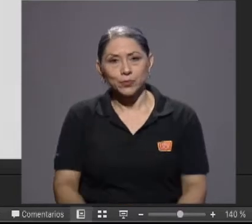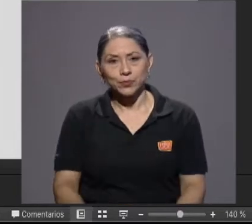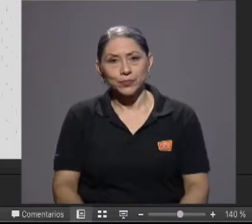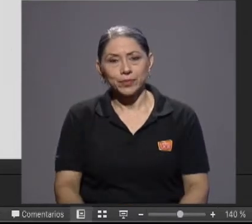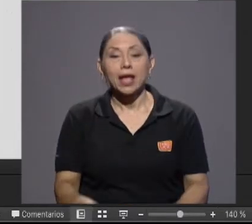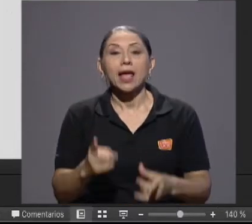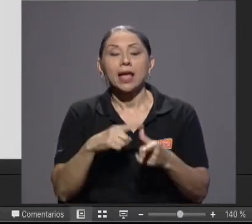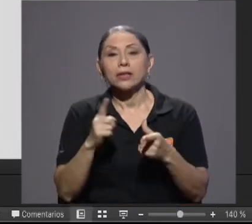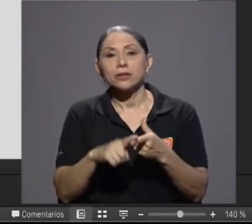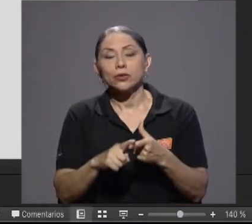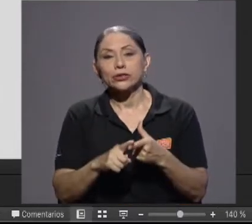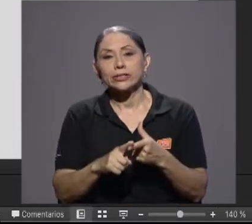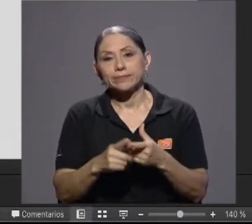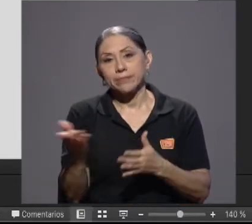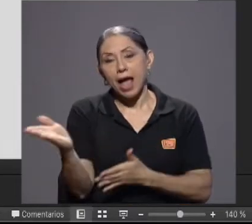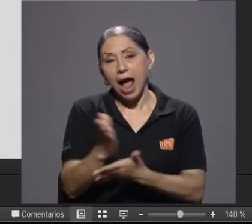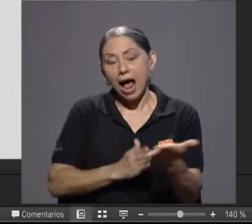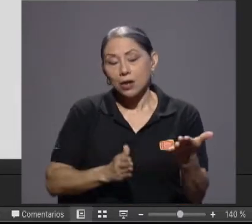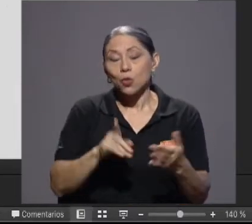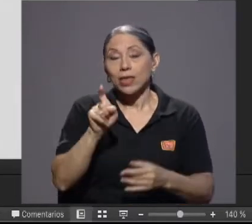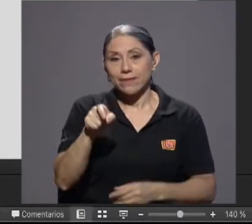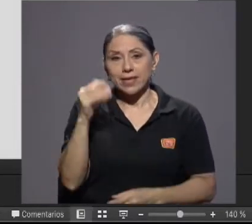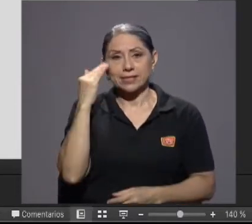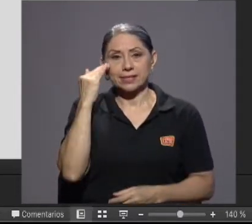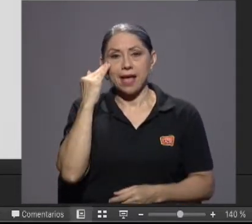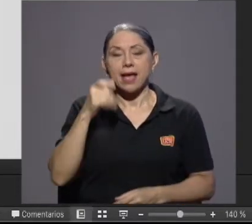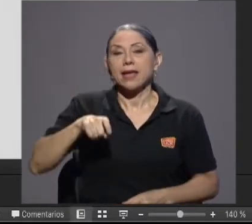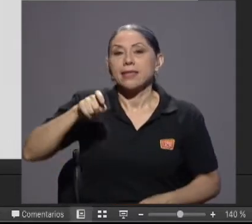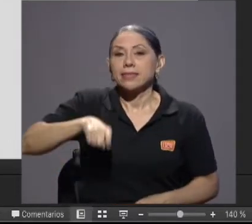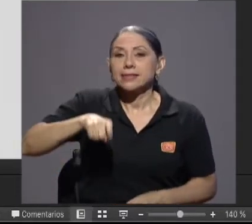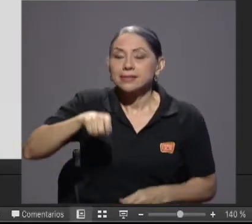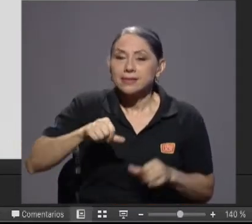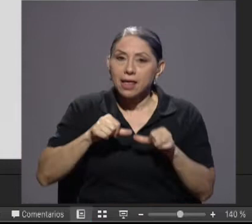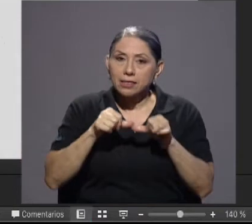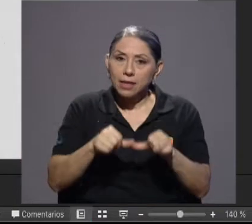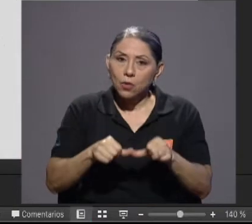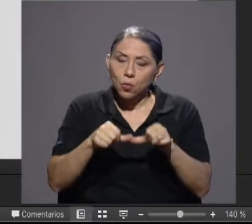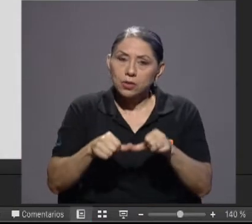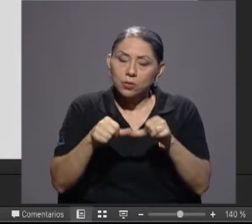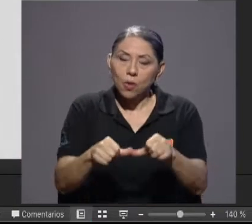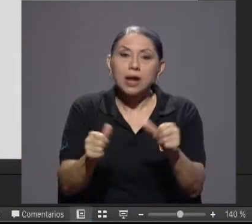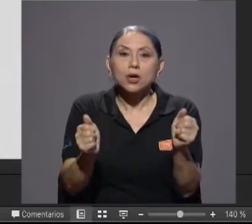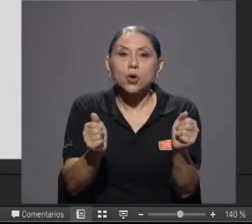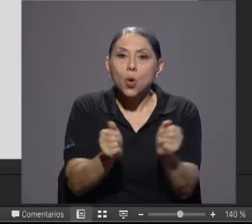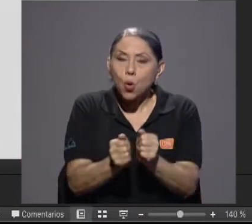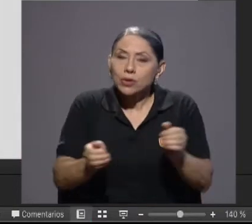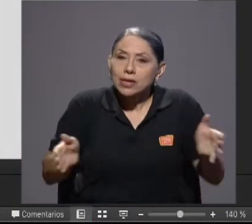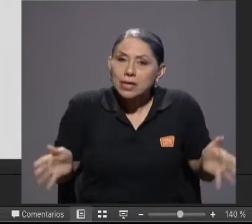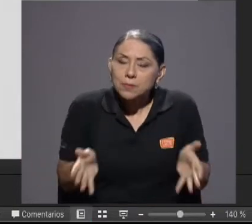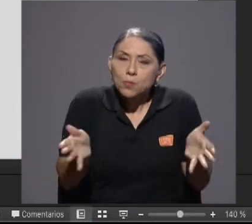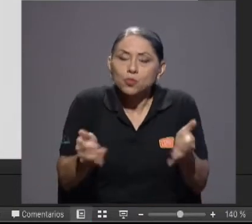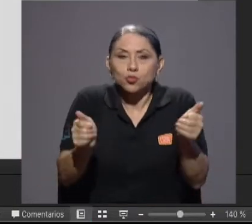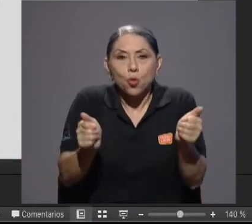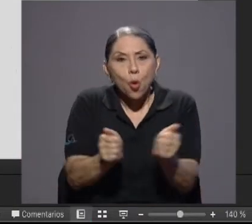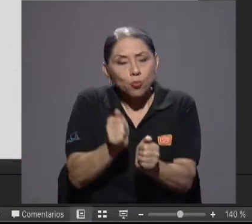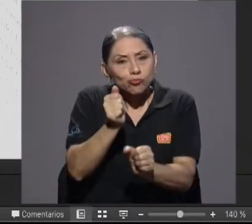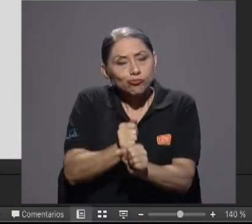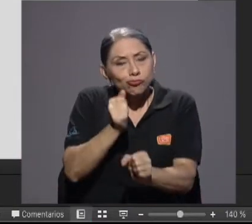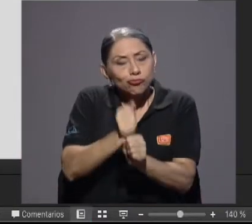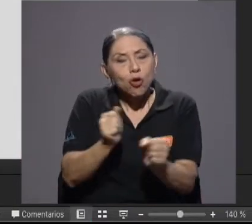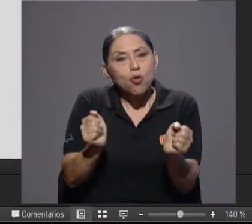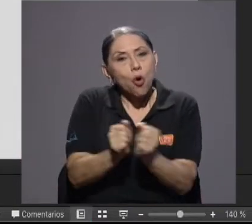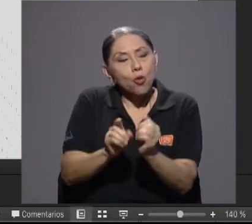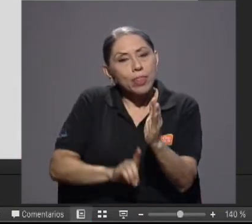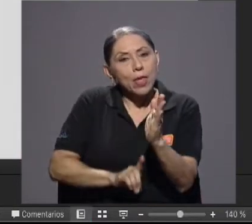Entonces, algo que hay que recalcar es la necesidad de continuar con el impulso, con el desarrollo y la generación